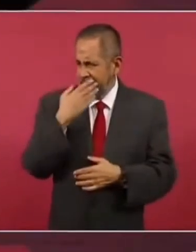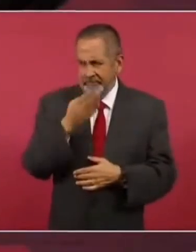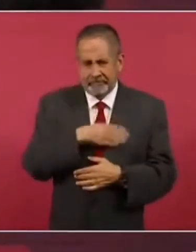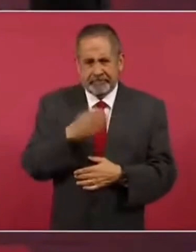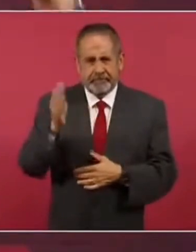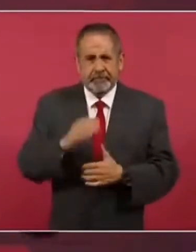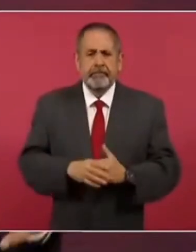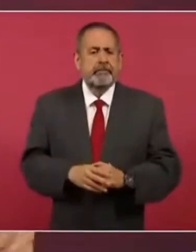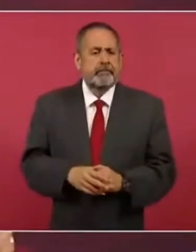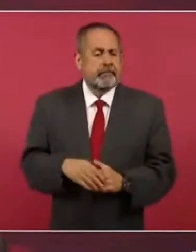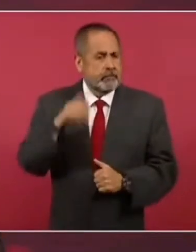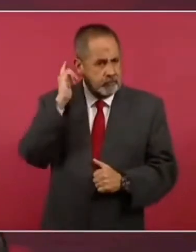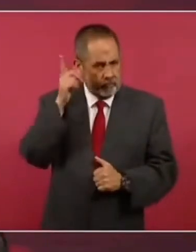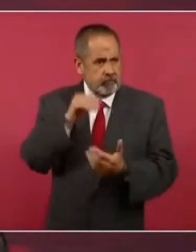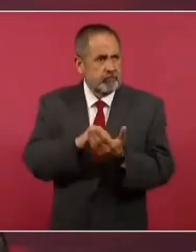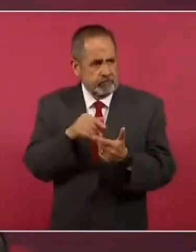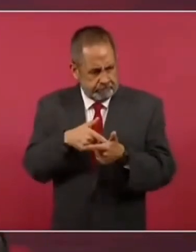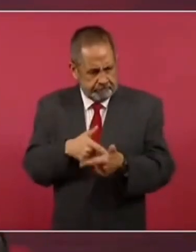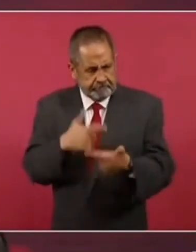Ojalá y la continuemos,